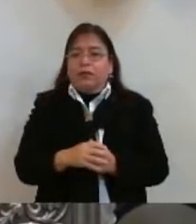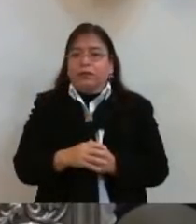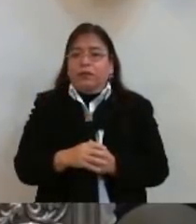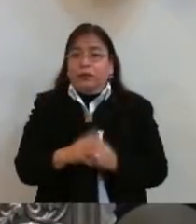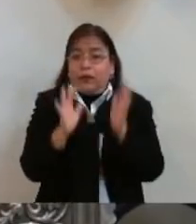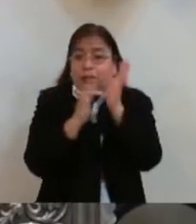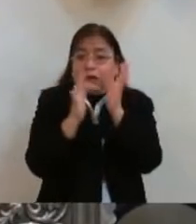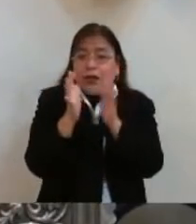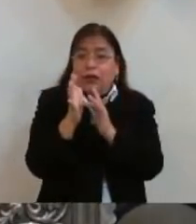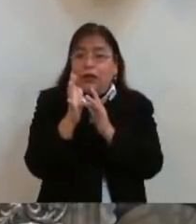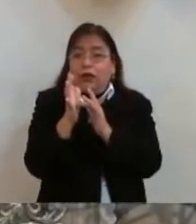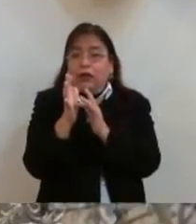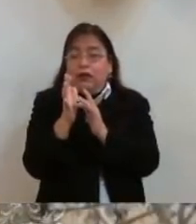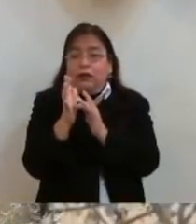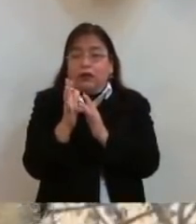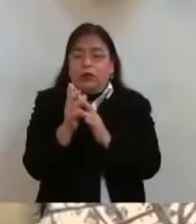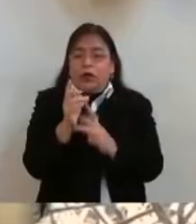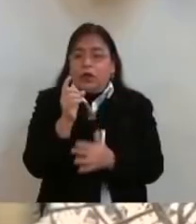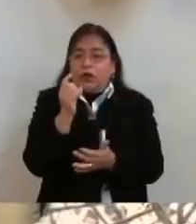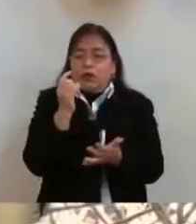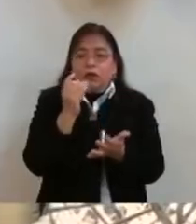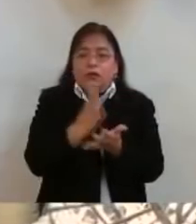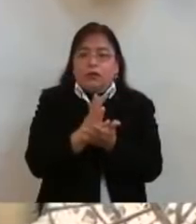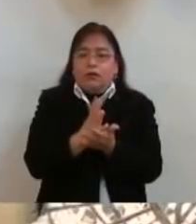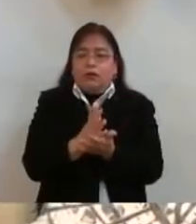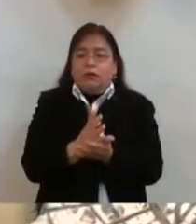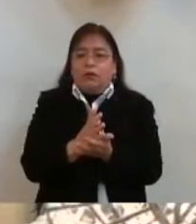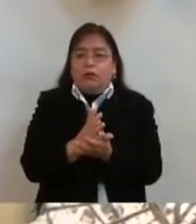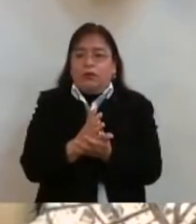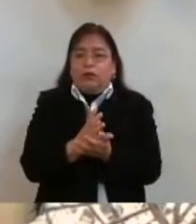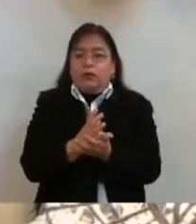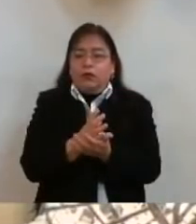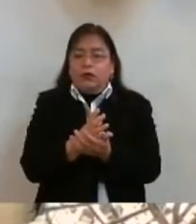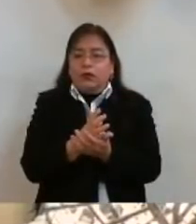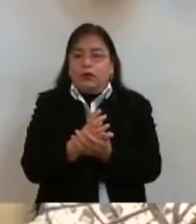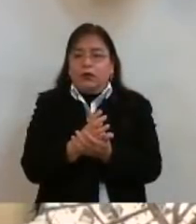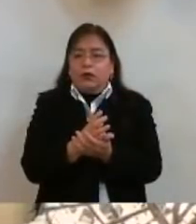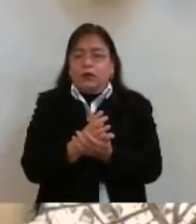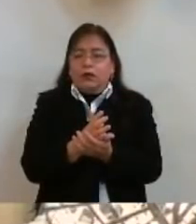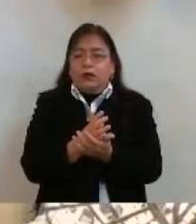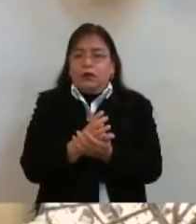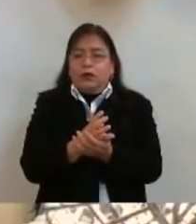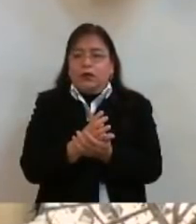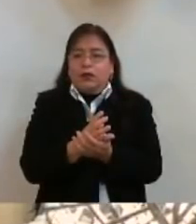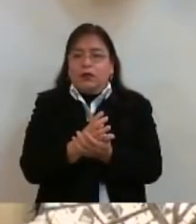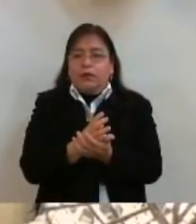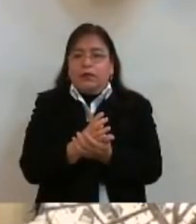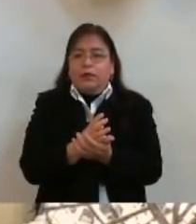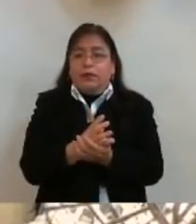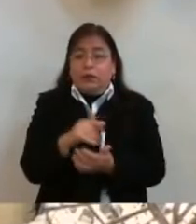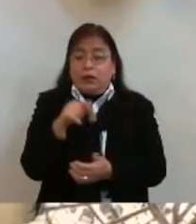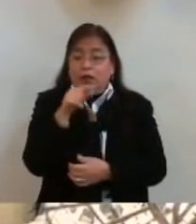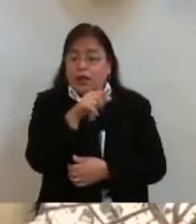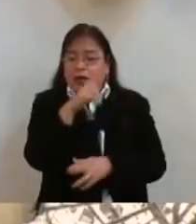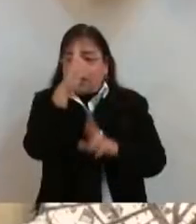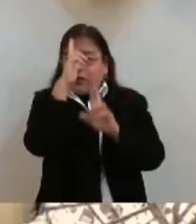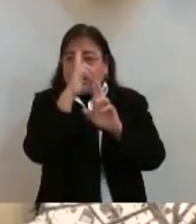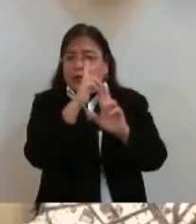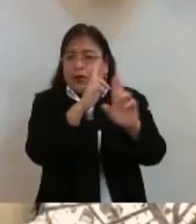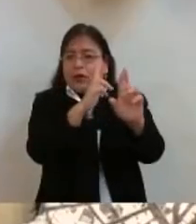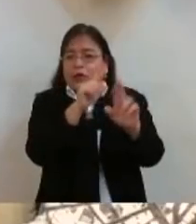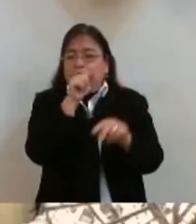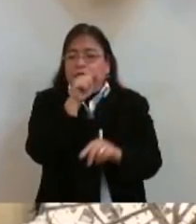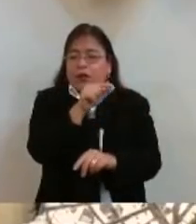que Cristo es el único que rinde el verdadero honor a